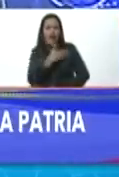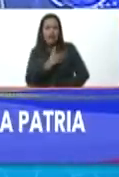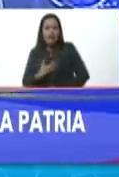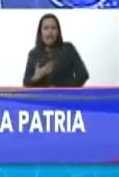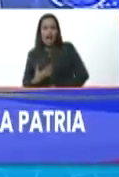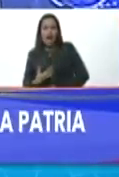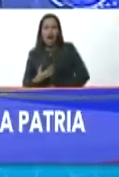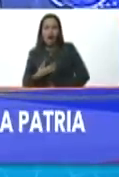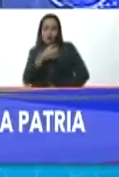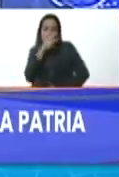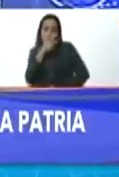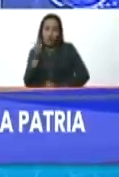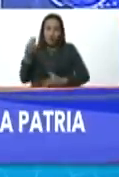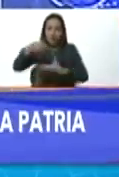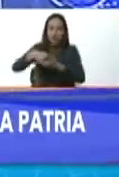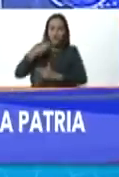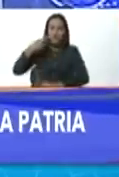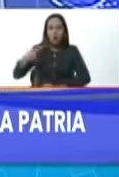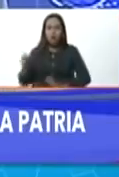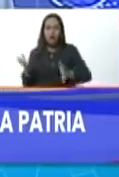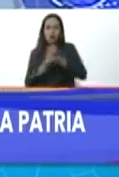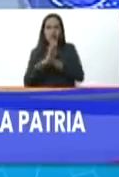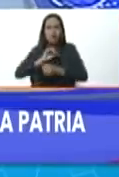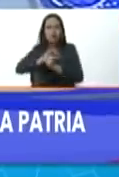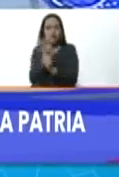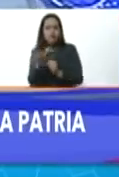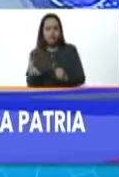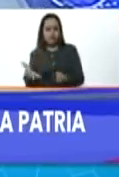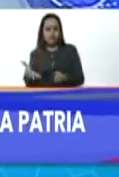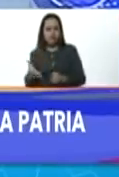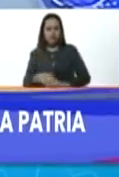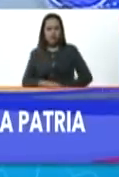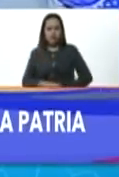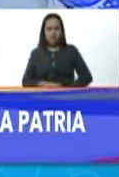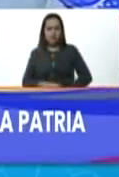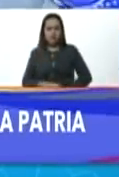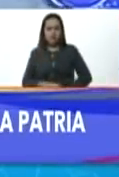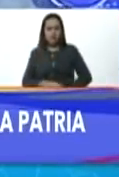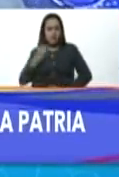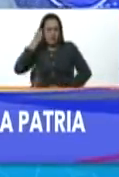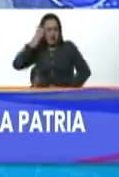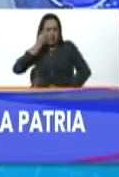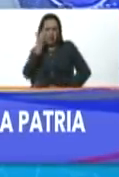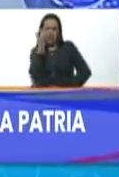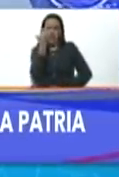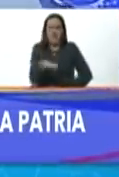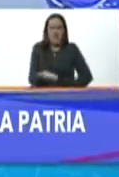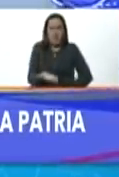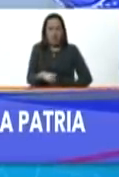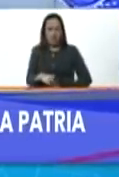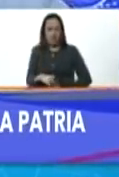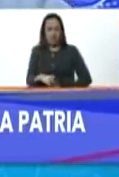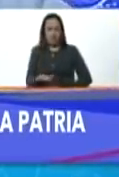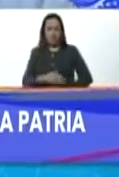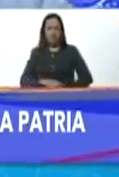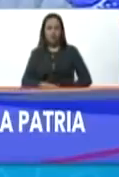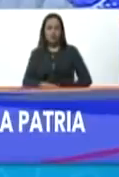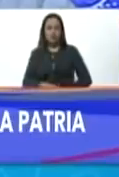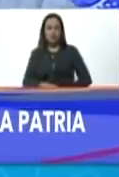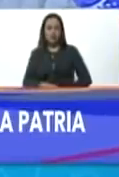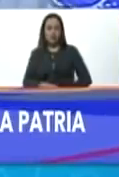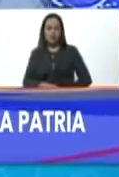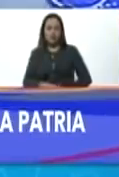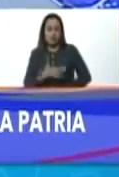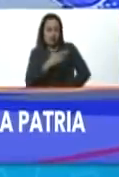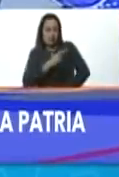aprovecharse de este tema para crear zozobra, el morbo. Le sale el morbo. Como para